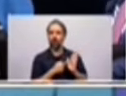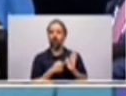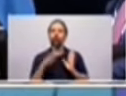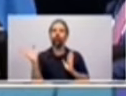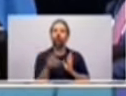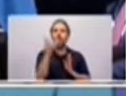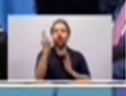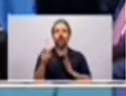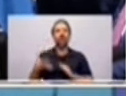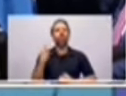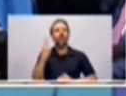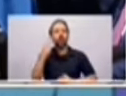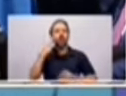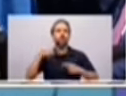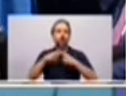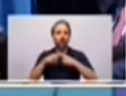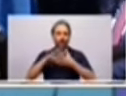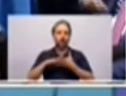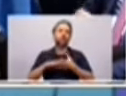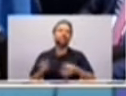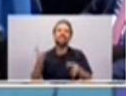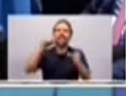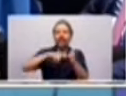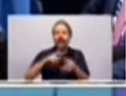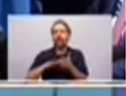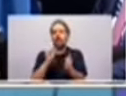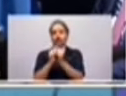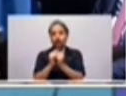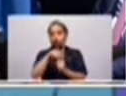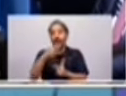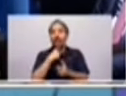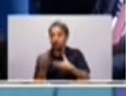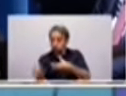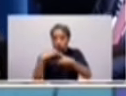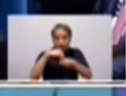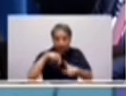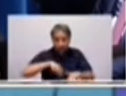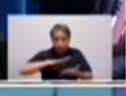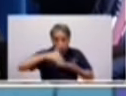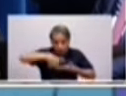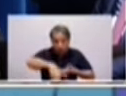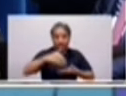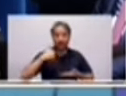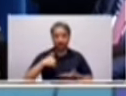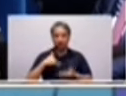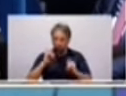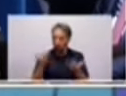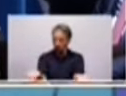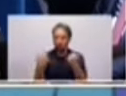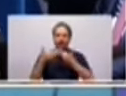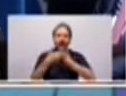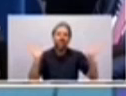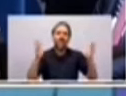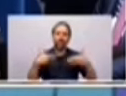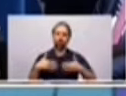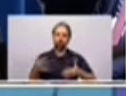No, y es lo que está pero haciendo. No alcanza con eso, está bien. No alcanza con eso. Quiero decir, nosotros hoy en día tenemos una dirigencia